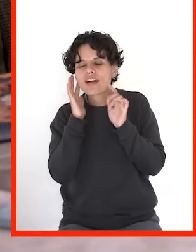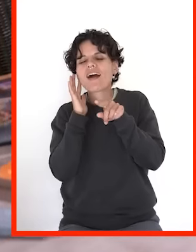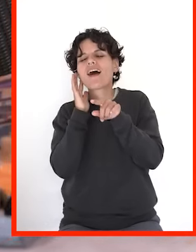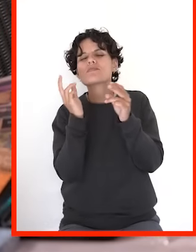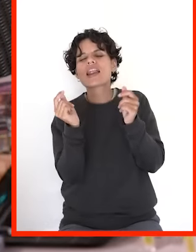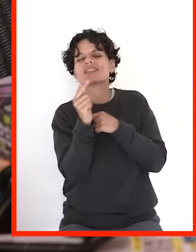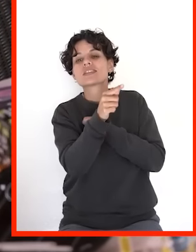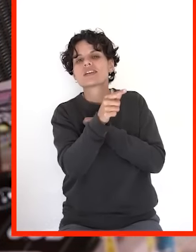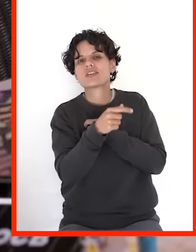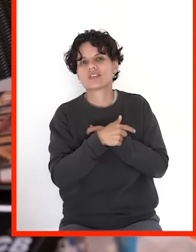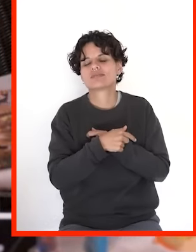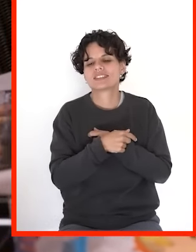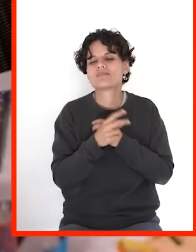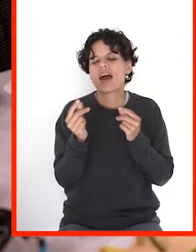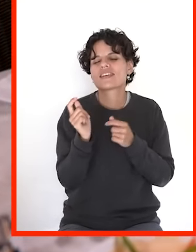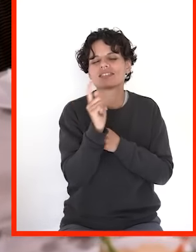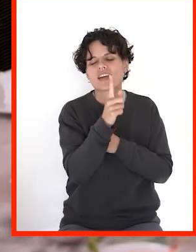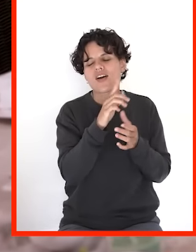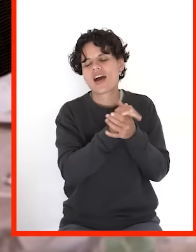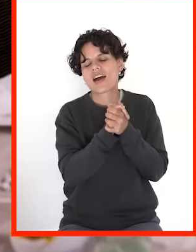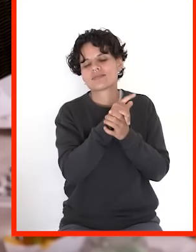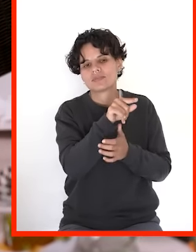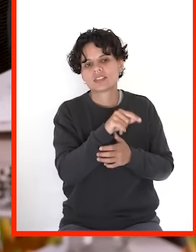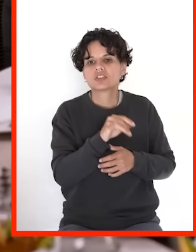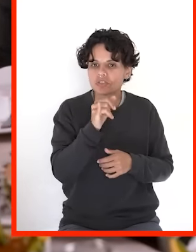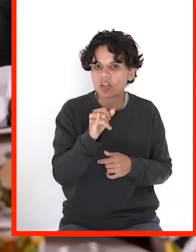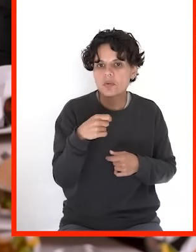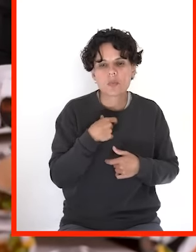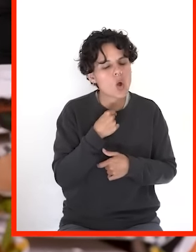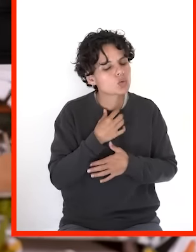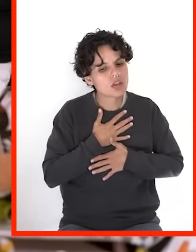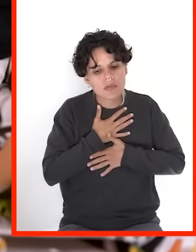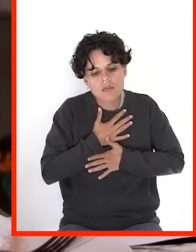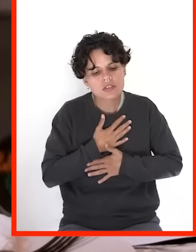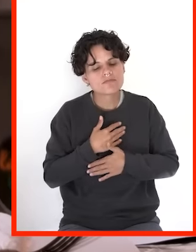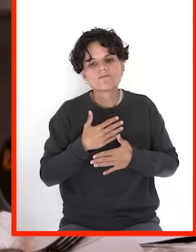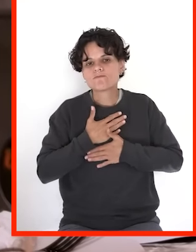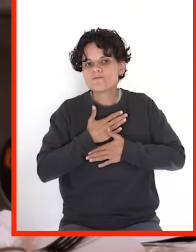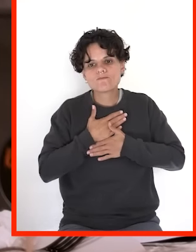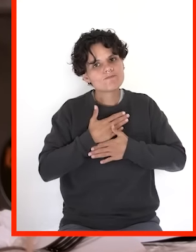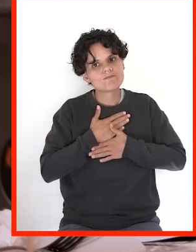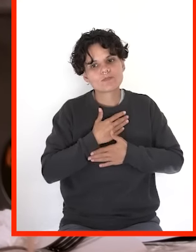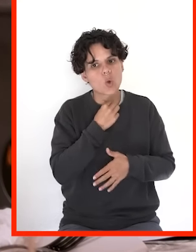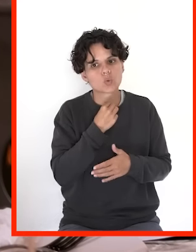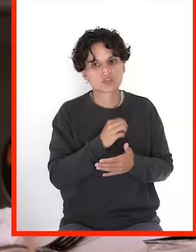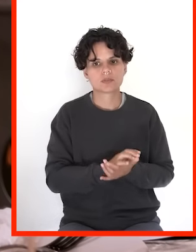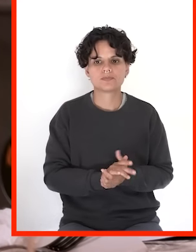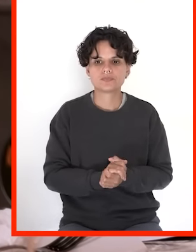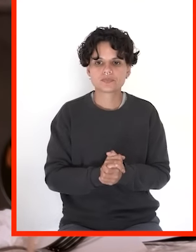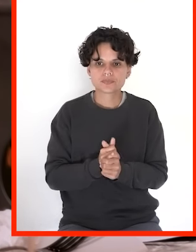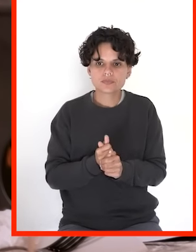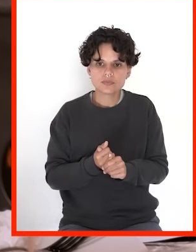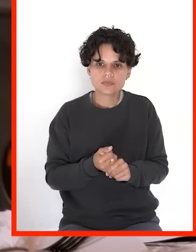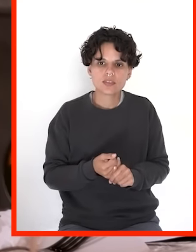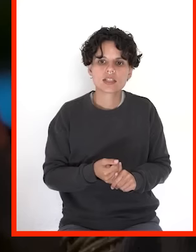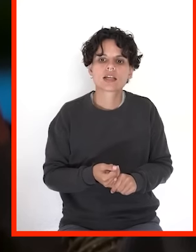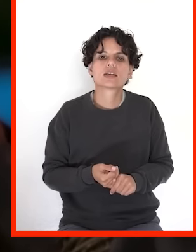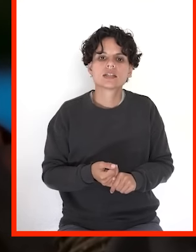bacán. Como que te gusta. Un honor, un cumplido. De hecho, sabes que yo creo que, en lo personal, gracias a